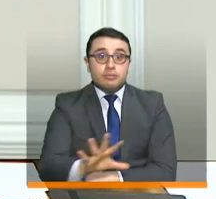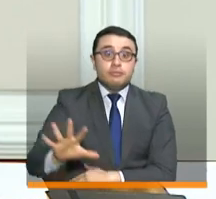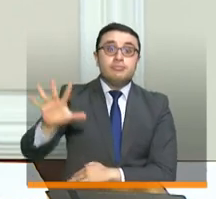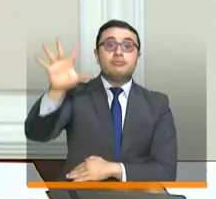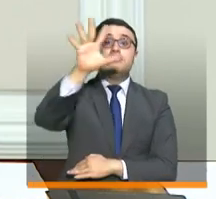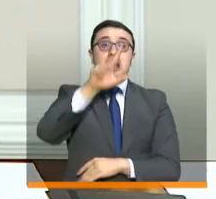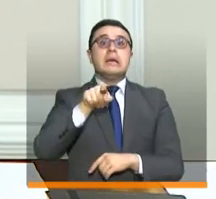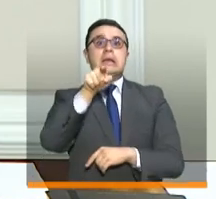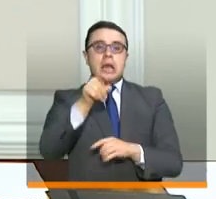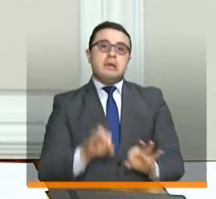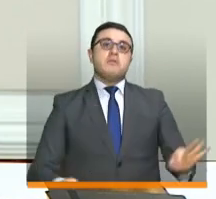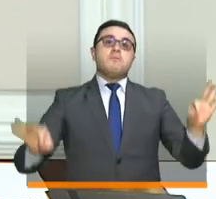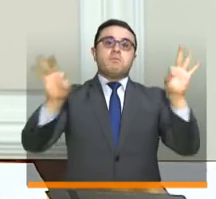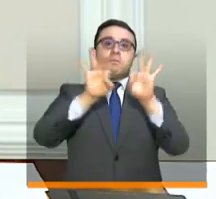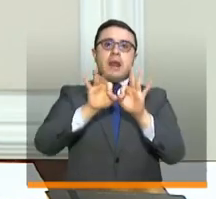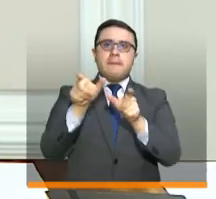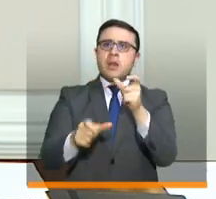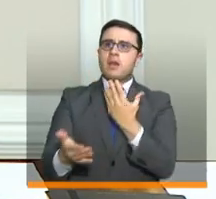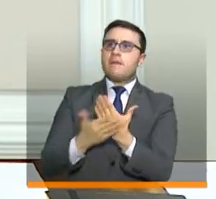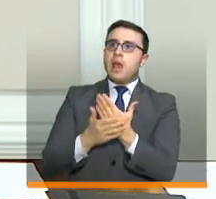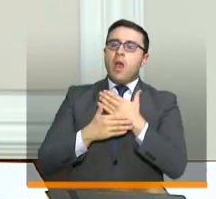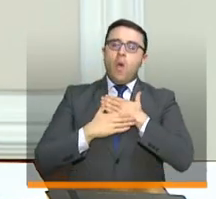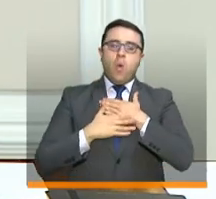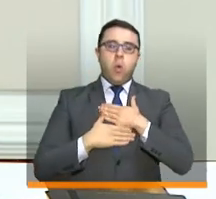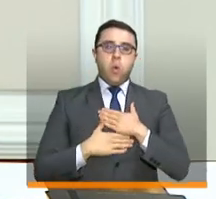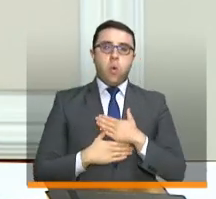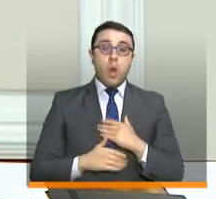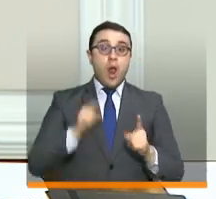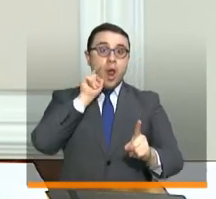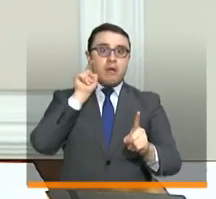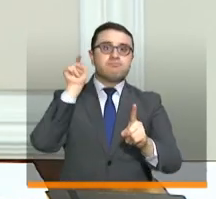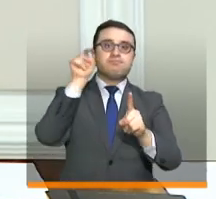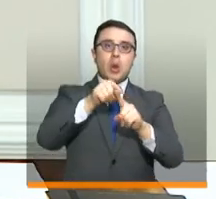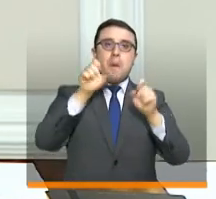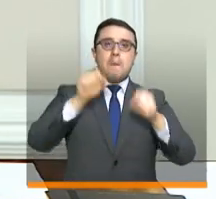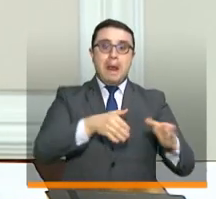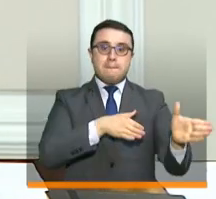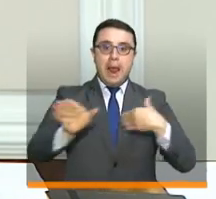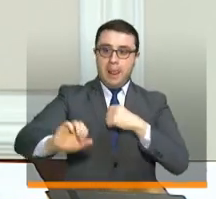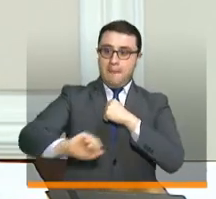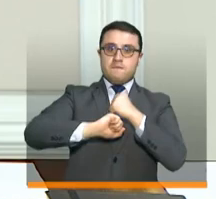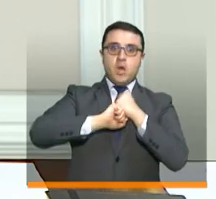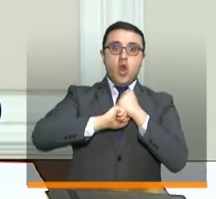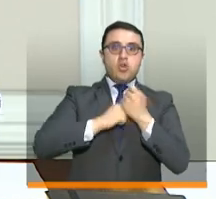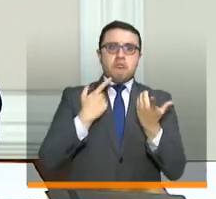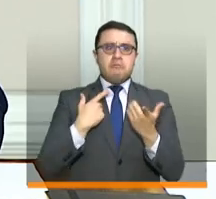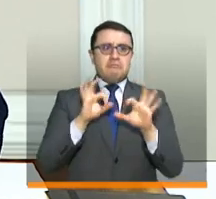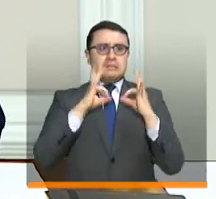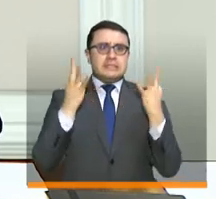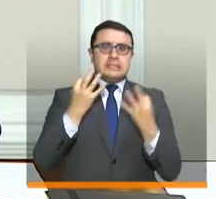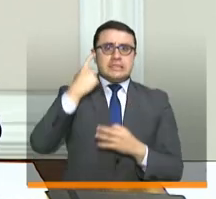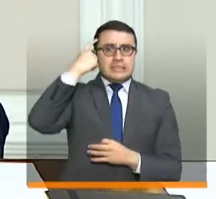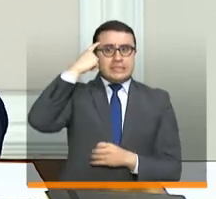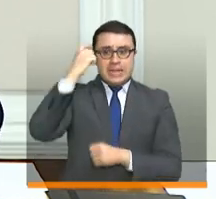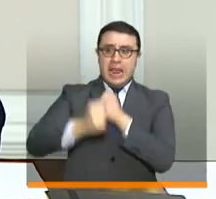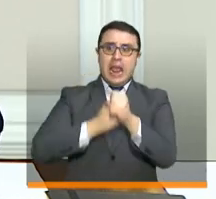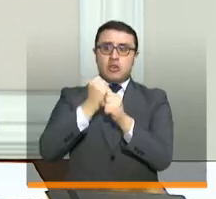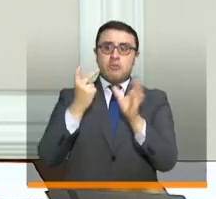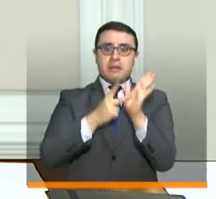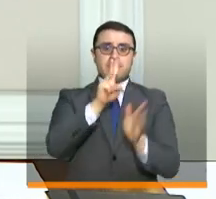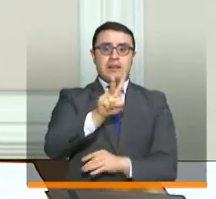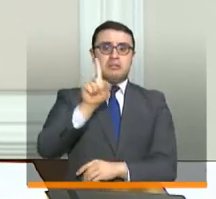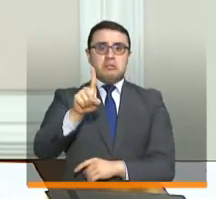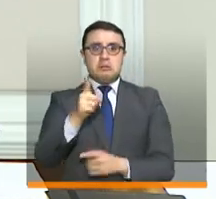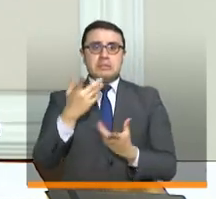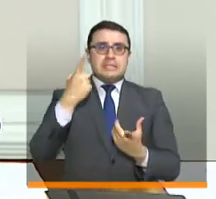también que le dan tranquilidad sobre los programas de alivio a muchísimas familias que se están preguntando, bueno, el año 2021 trae